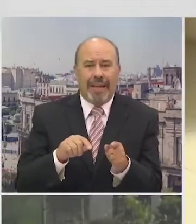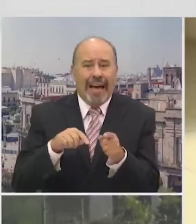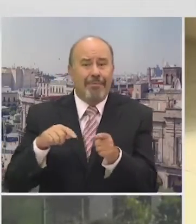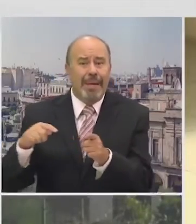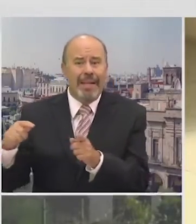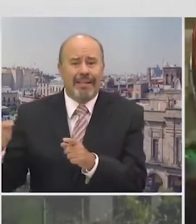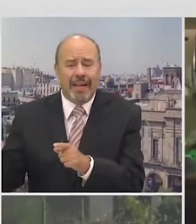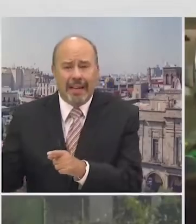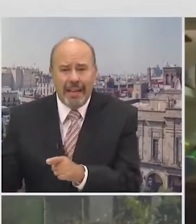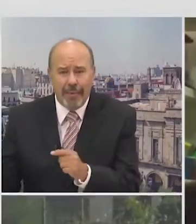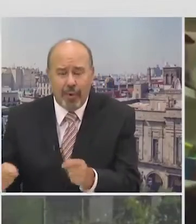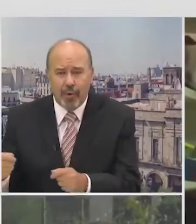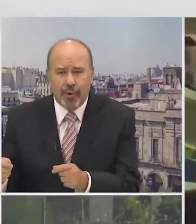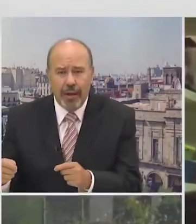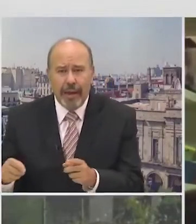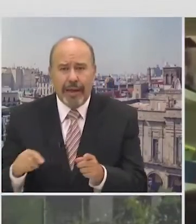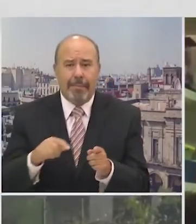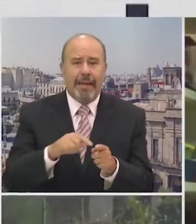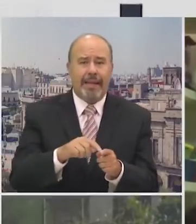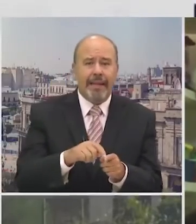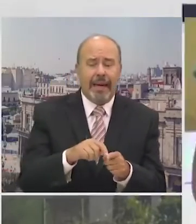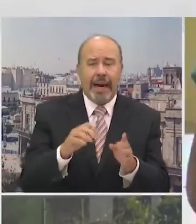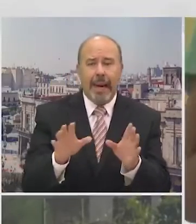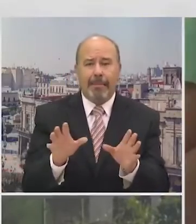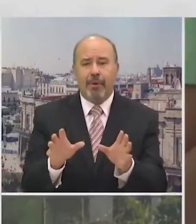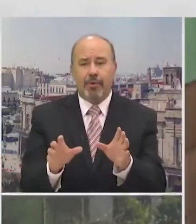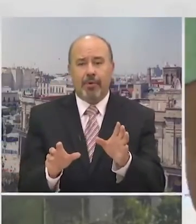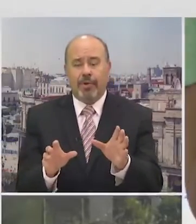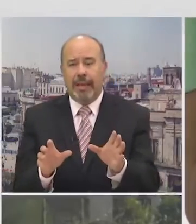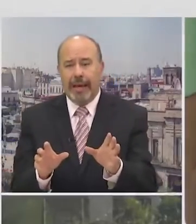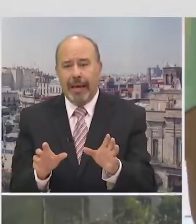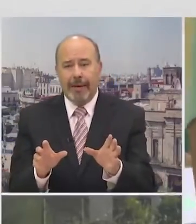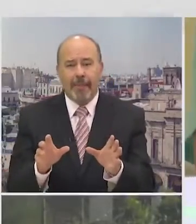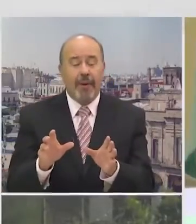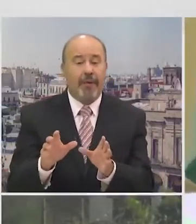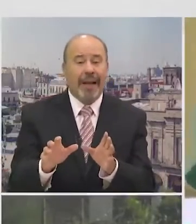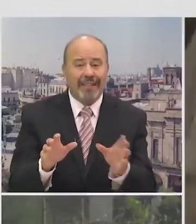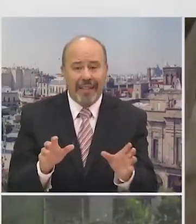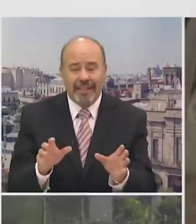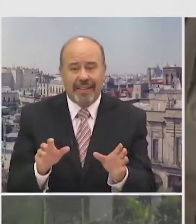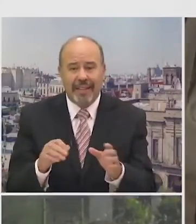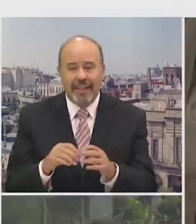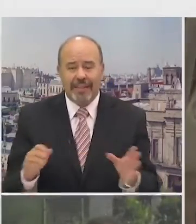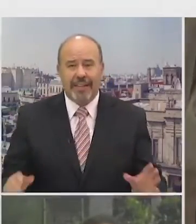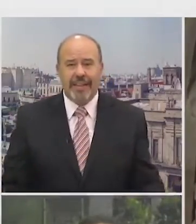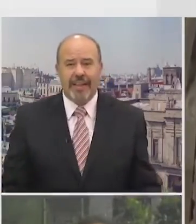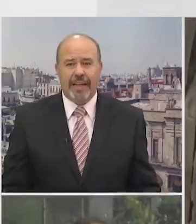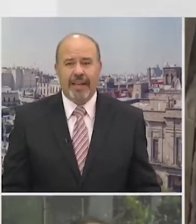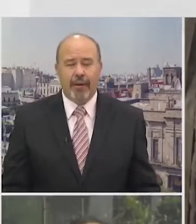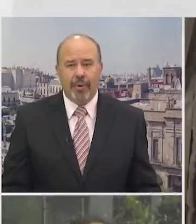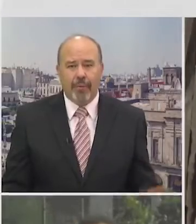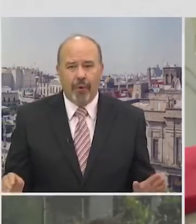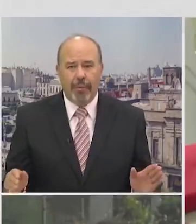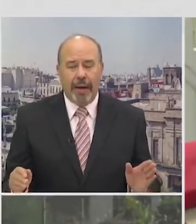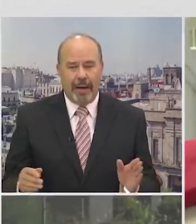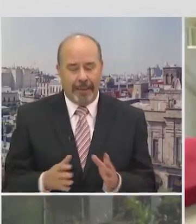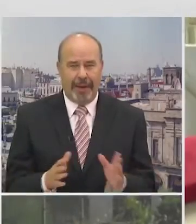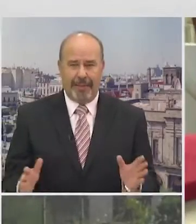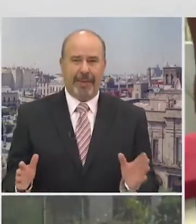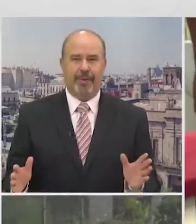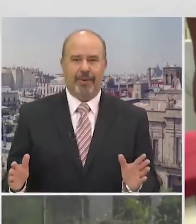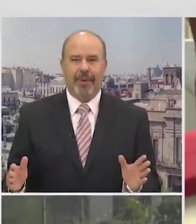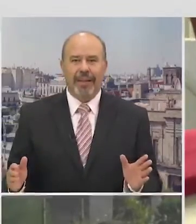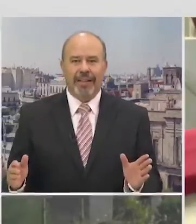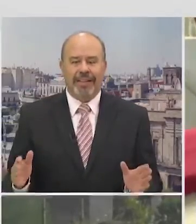cambios administrativos que pretende cambios de fases sí y que de alguna forma hacer